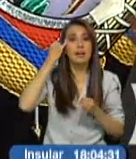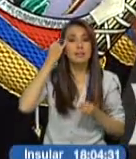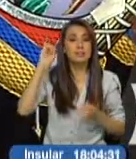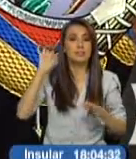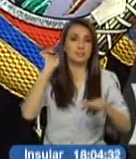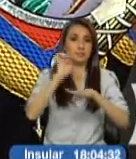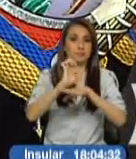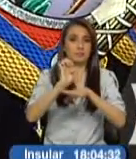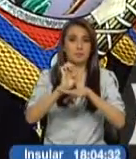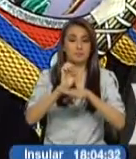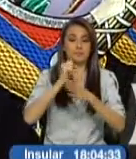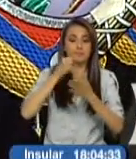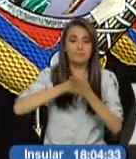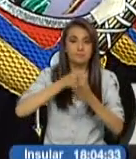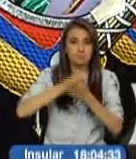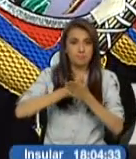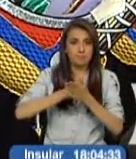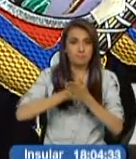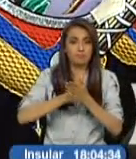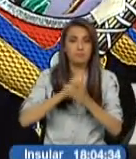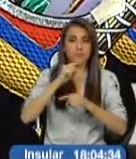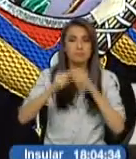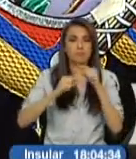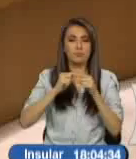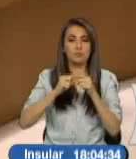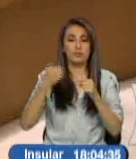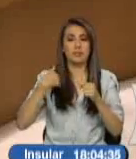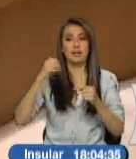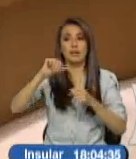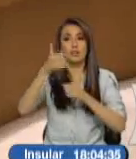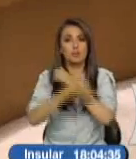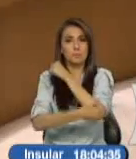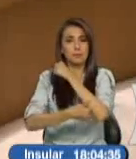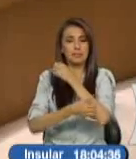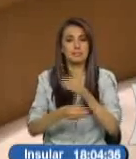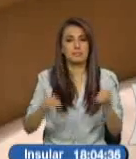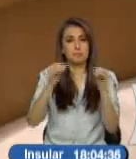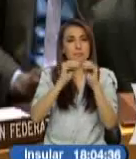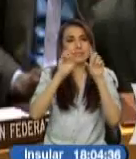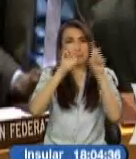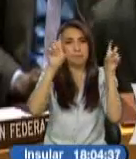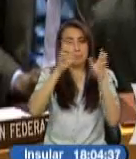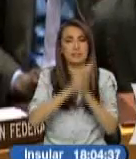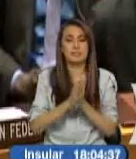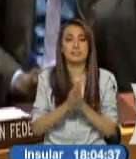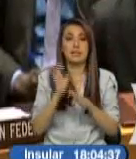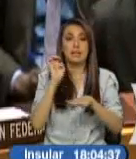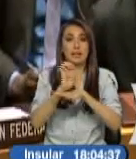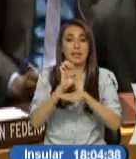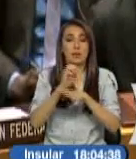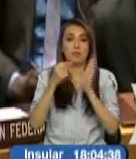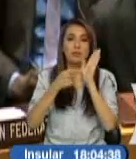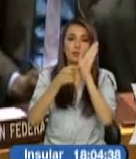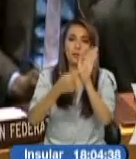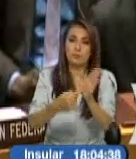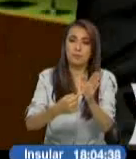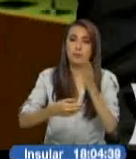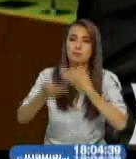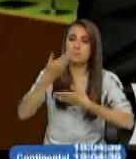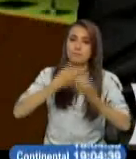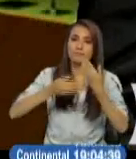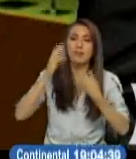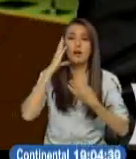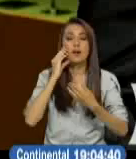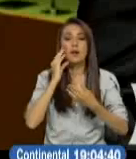para combatir la existencia de paraísos fiscales. Además, señaló que nuestro país propondrá mantener un intercambio de experiencias de